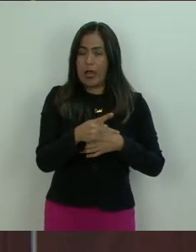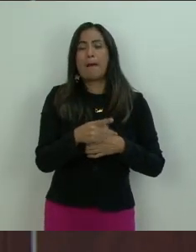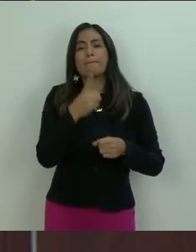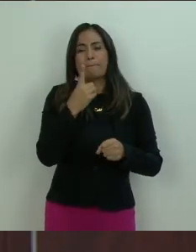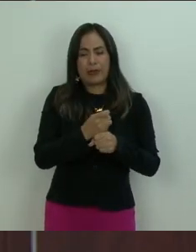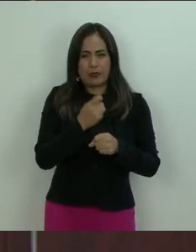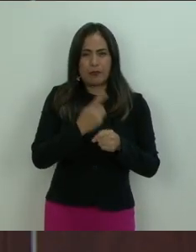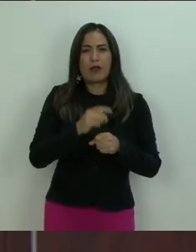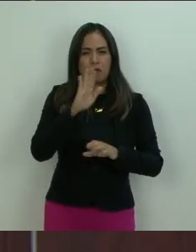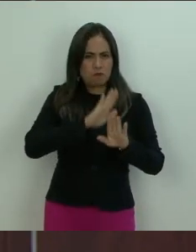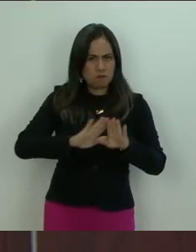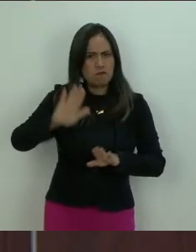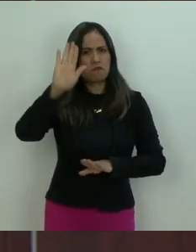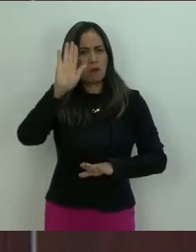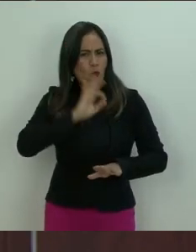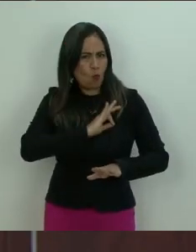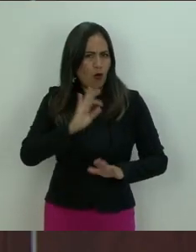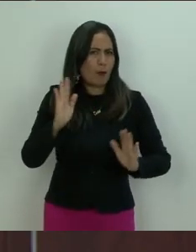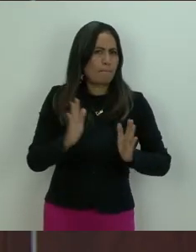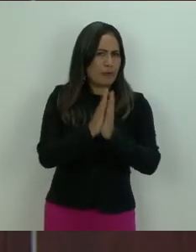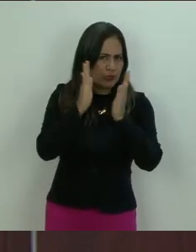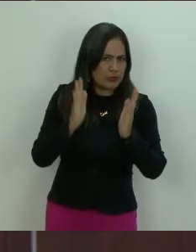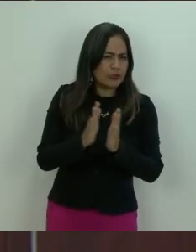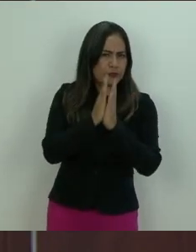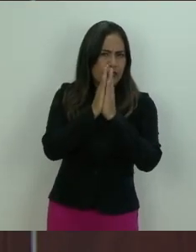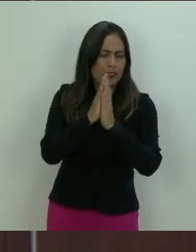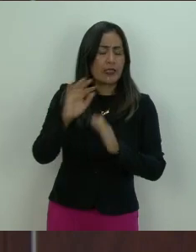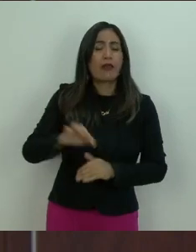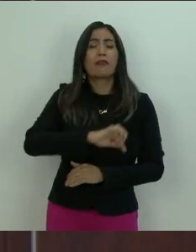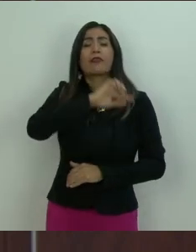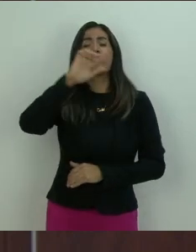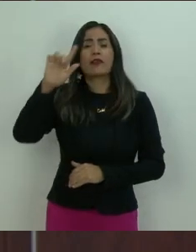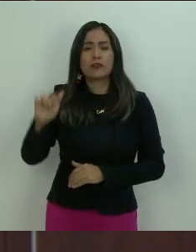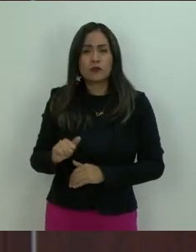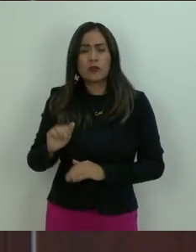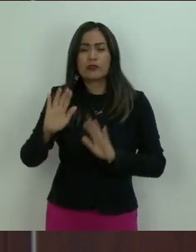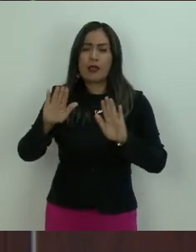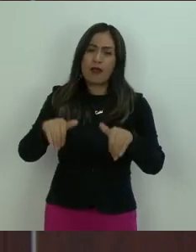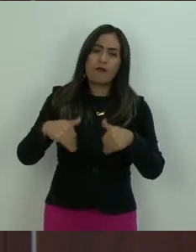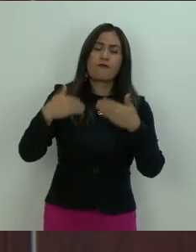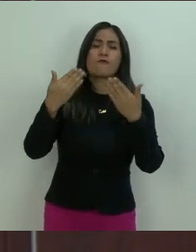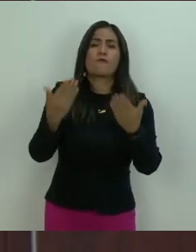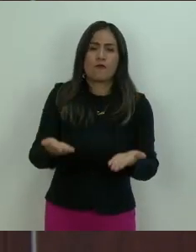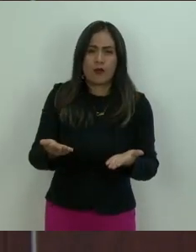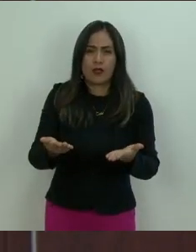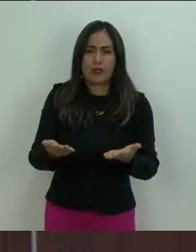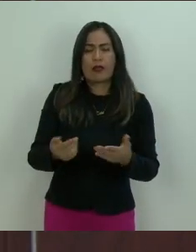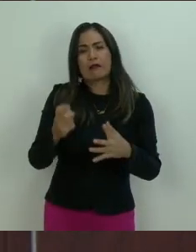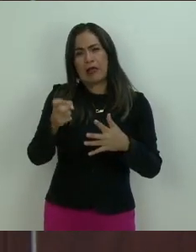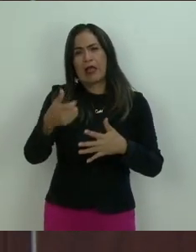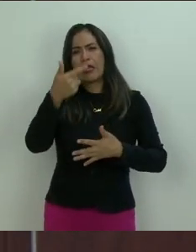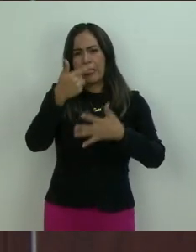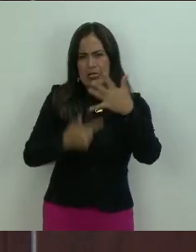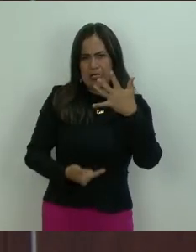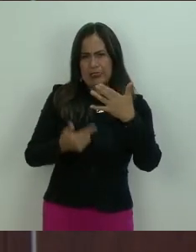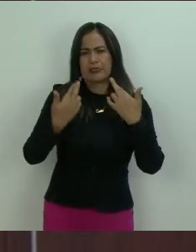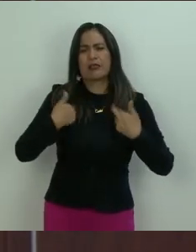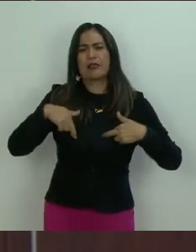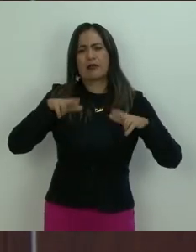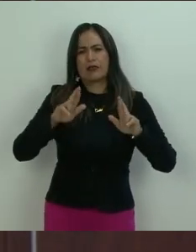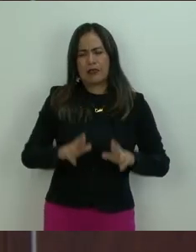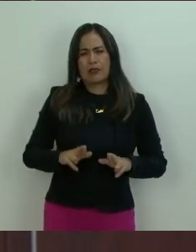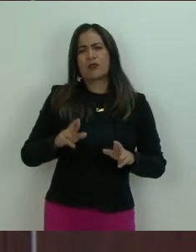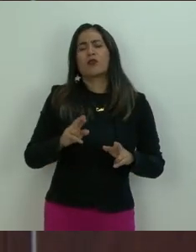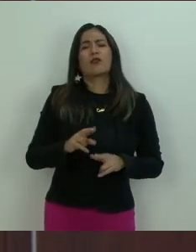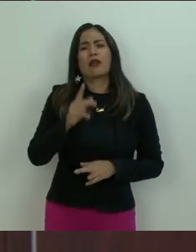si ya tienen las posibilidades de ser parte de listas de representación proporcional